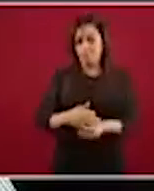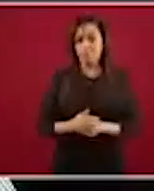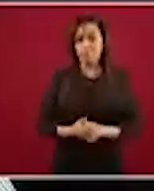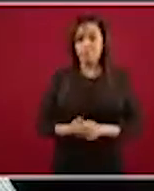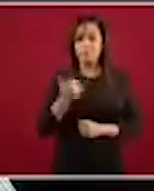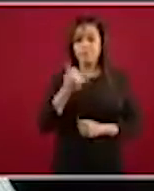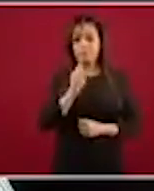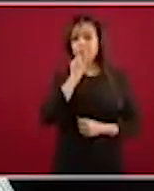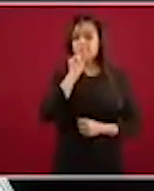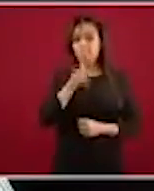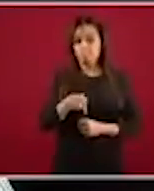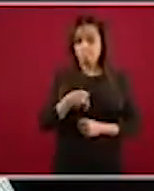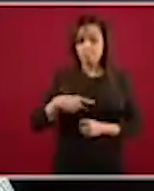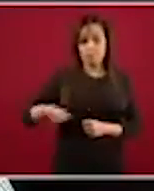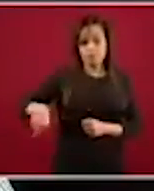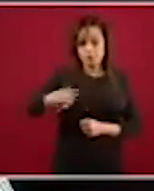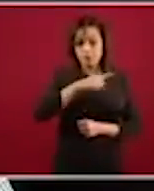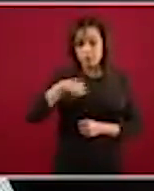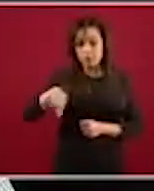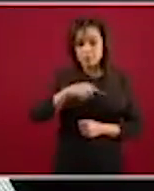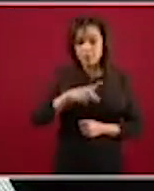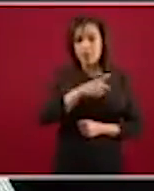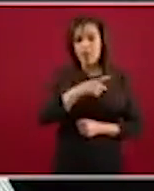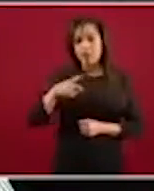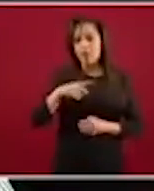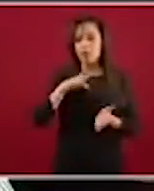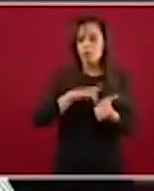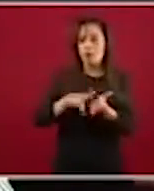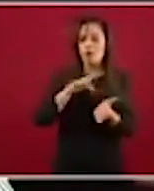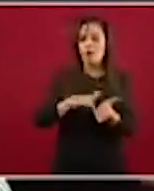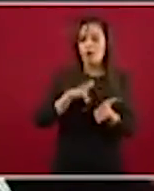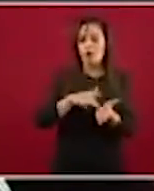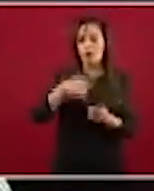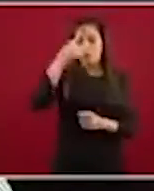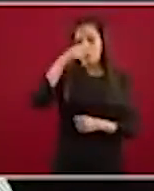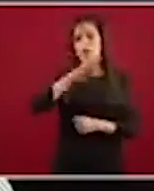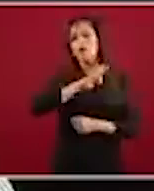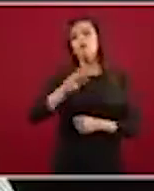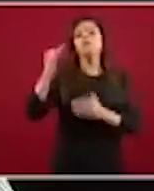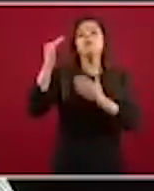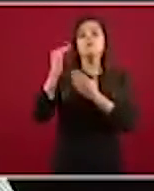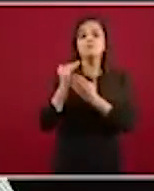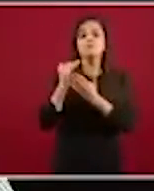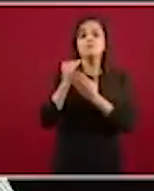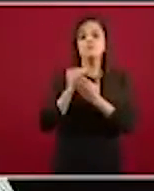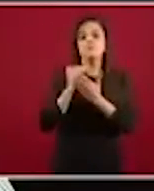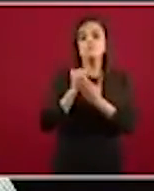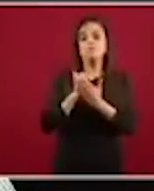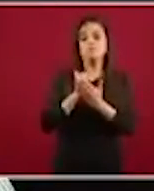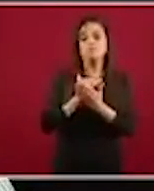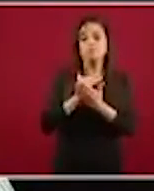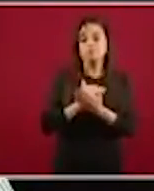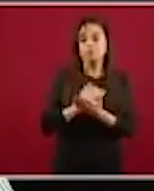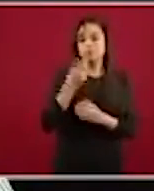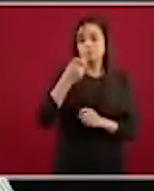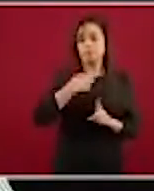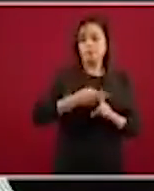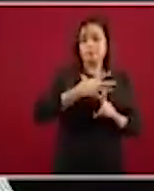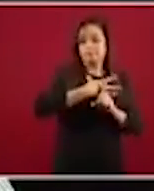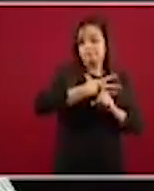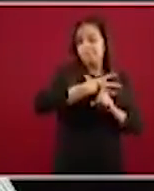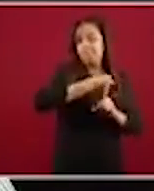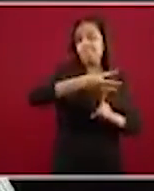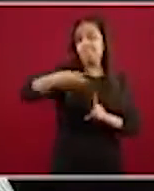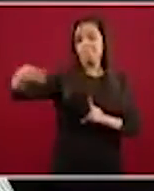hugo lópez gatell subsecretario de salud llamó a la ciudadanía a quedarse en casa durante un mes y dijo que esta es la última oportunidad